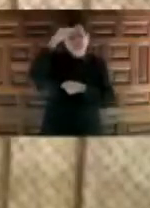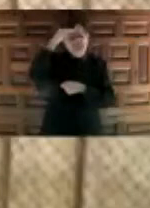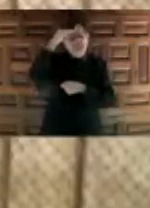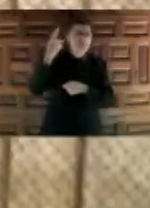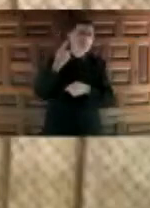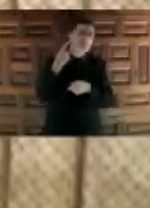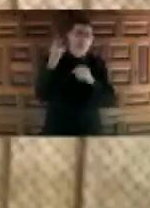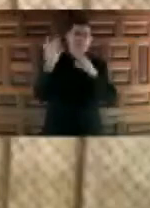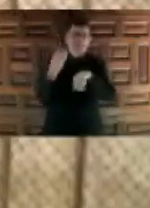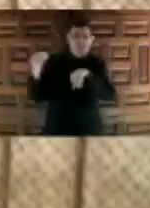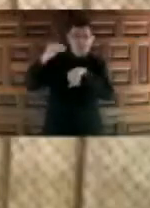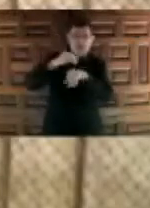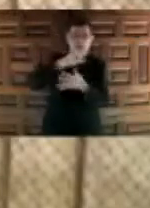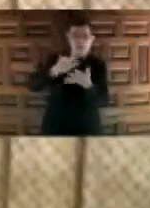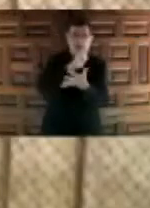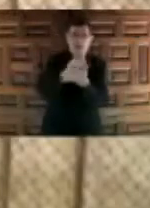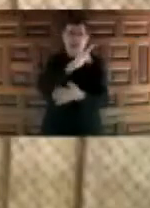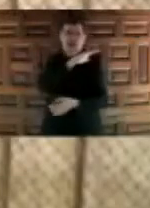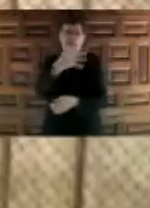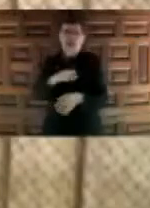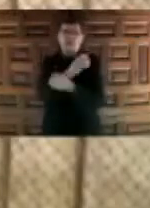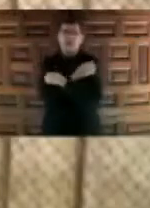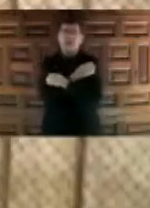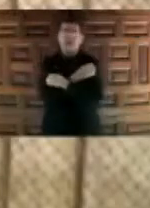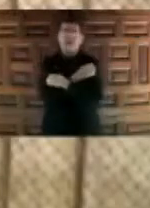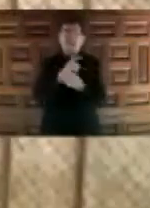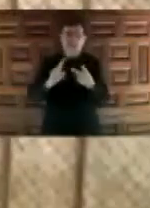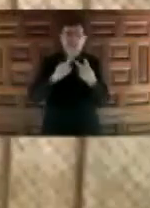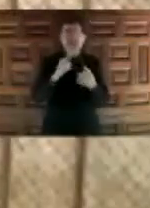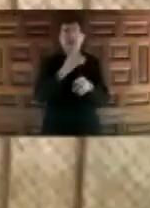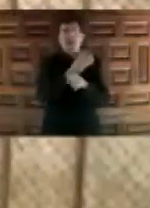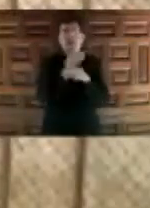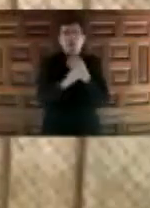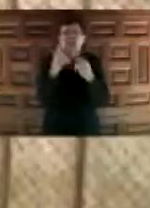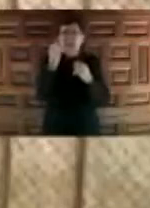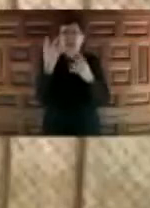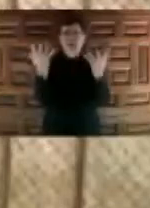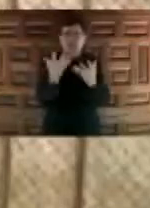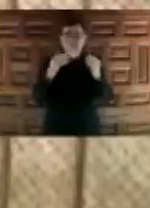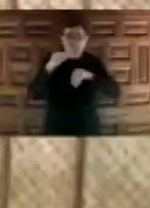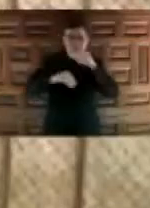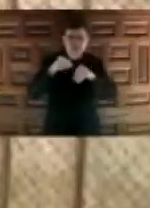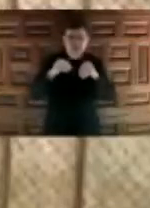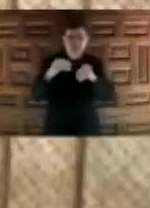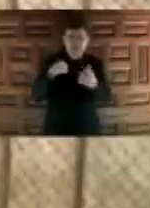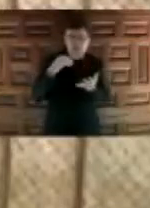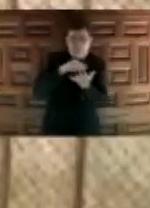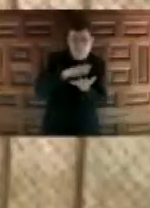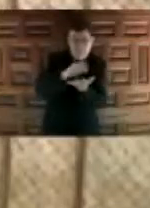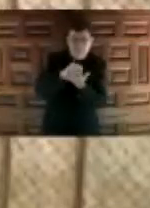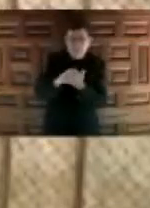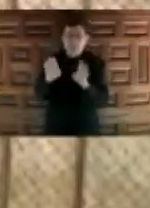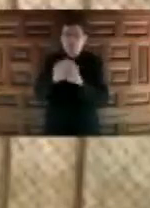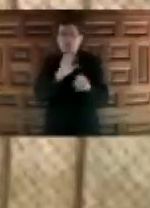políticas establecidos en la Ley General de Educación Superior y las condiciones para su formulación e implementación y